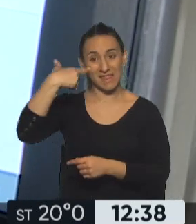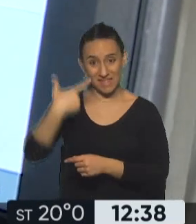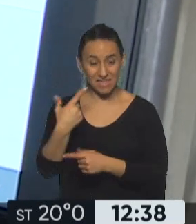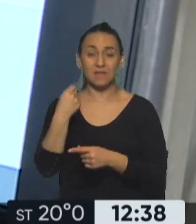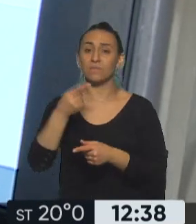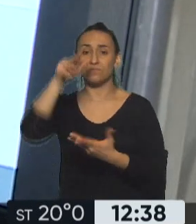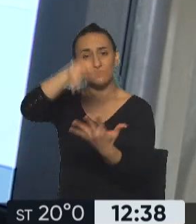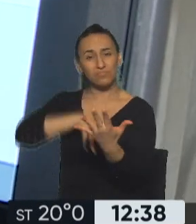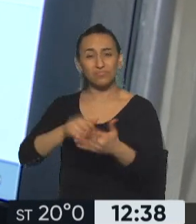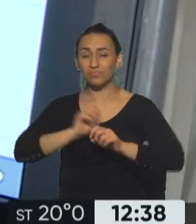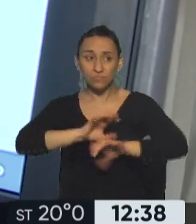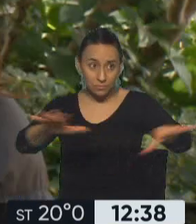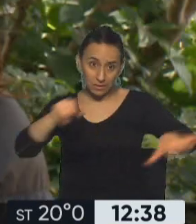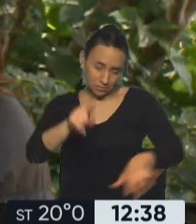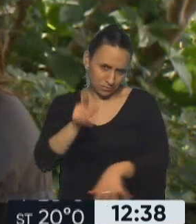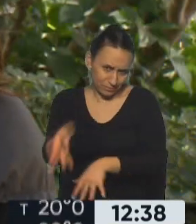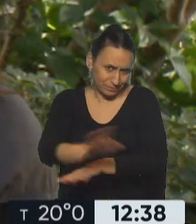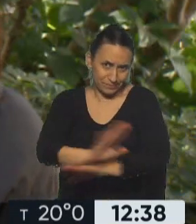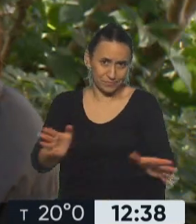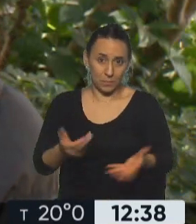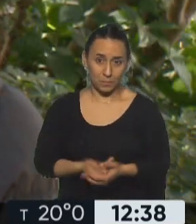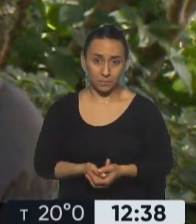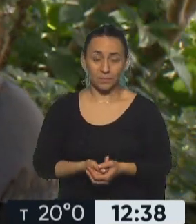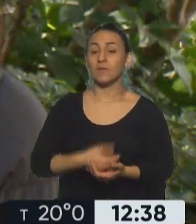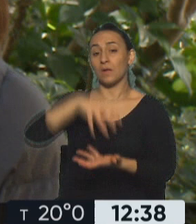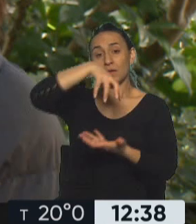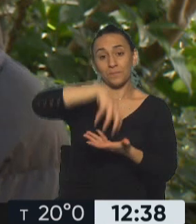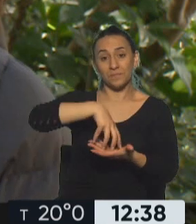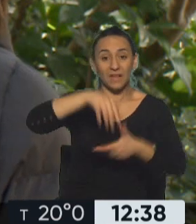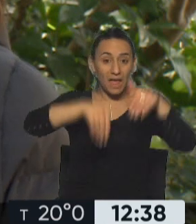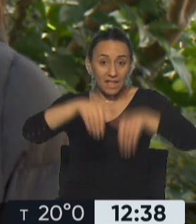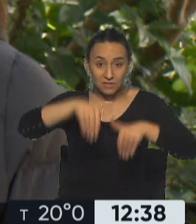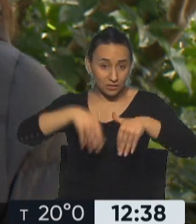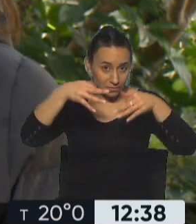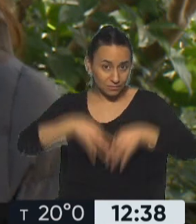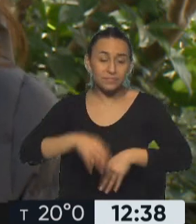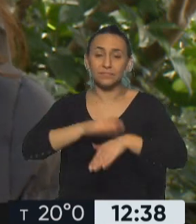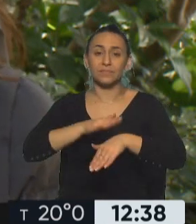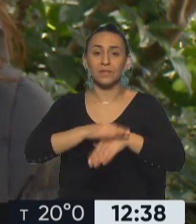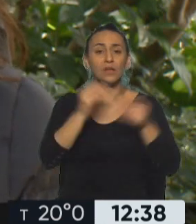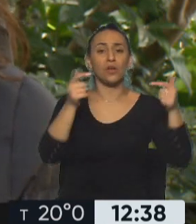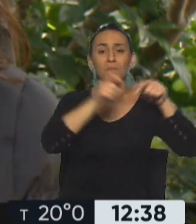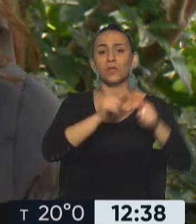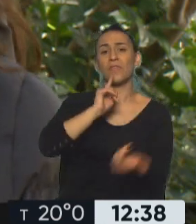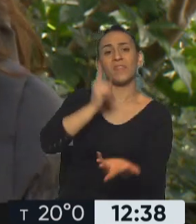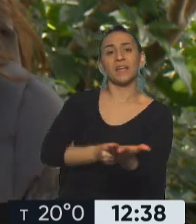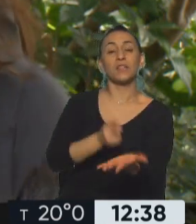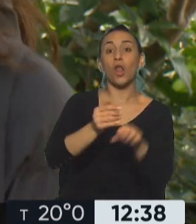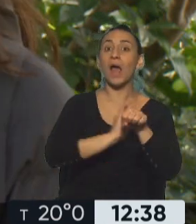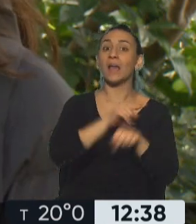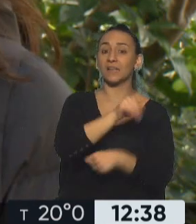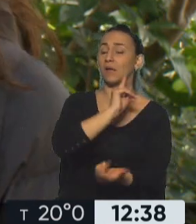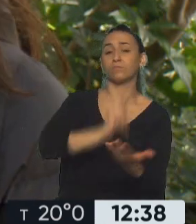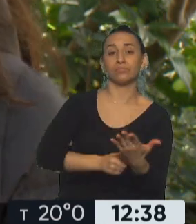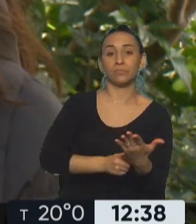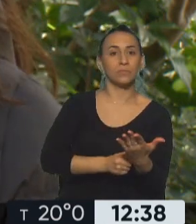fueron lapidarios. El titular del órgano electoral de la ciudad está en comisión. Está designado por un decreto de la Reta y no pasó